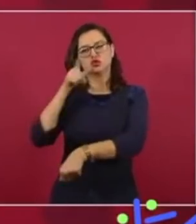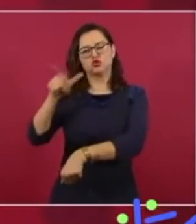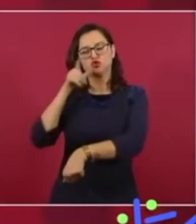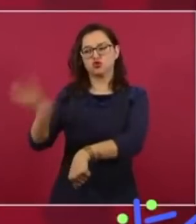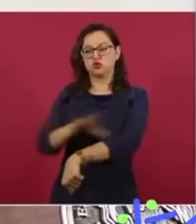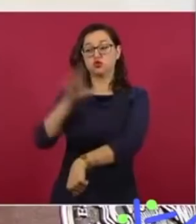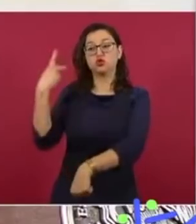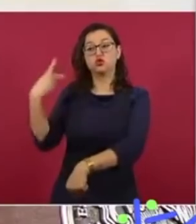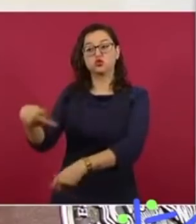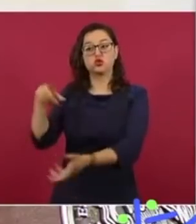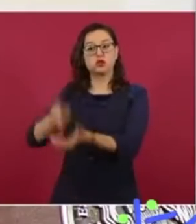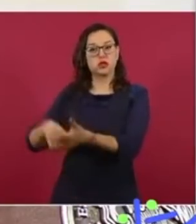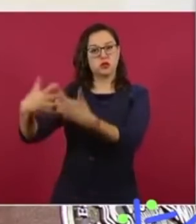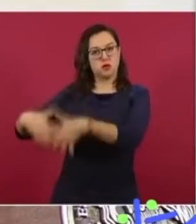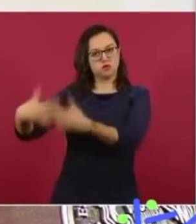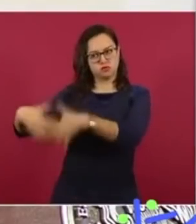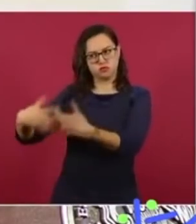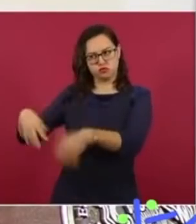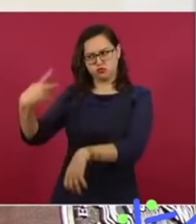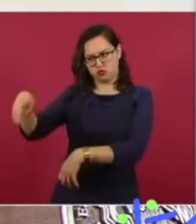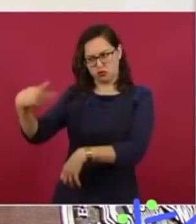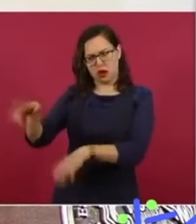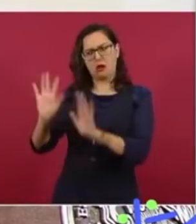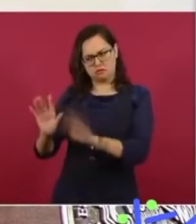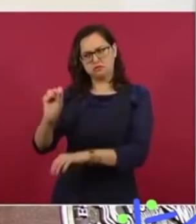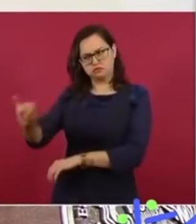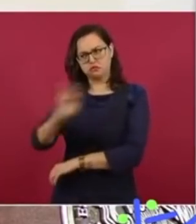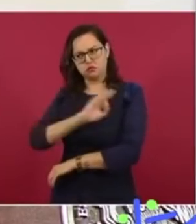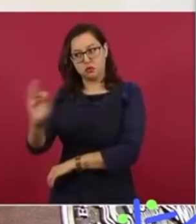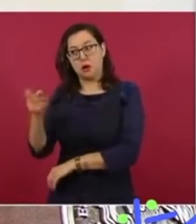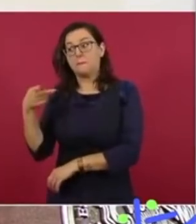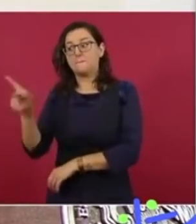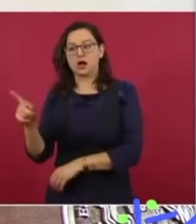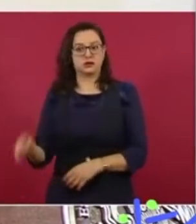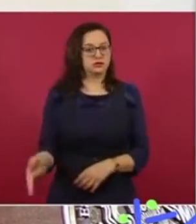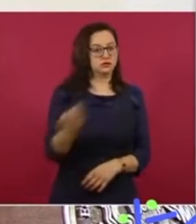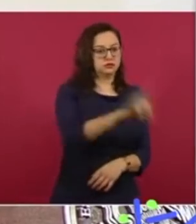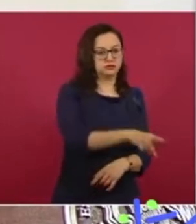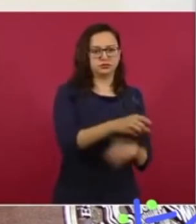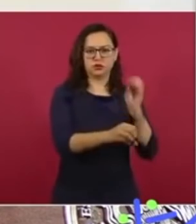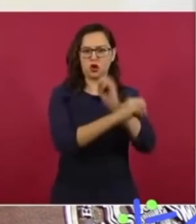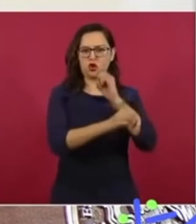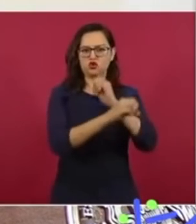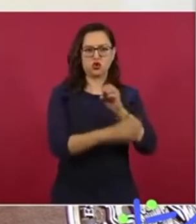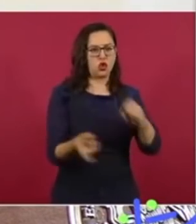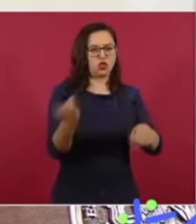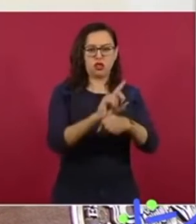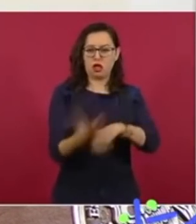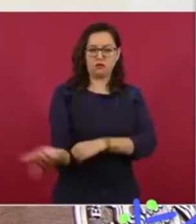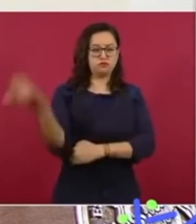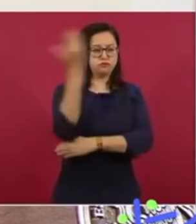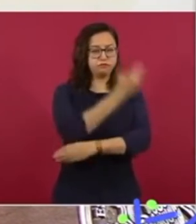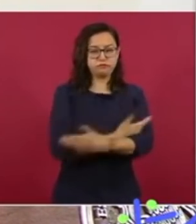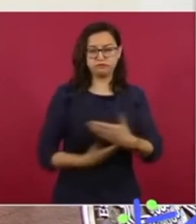como saben que no van a poder lograr nada con el tema de la reforma minera, y se desvelaron, pobrecito, los diputados de oposición,